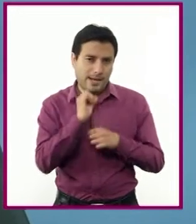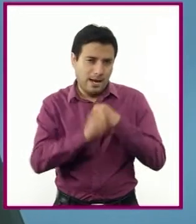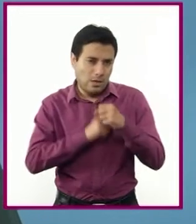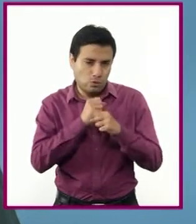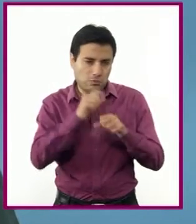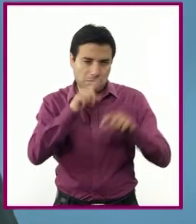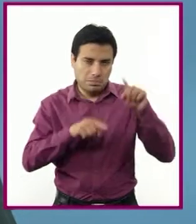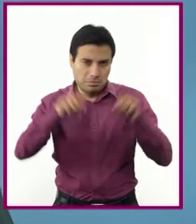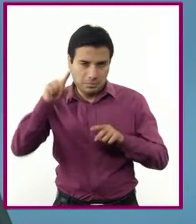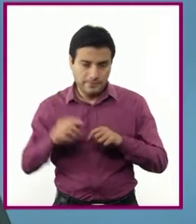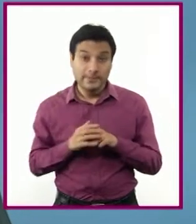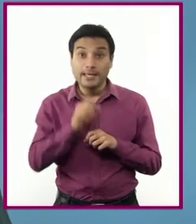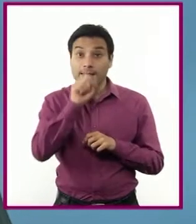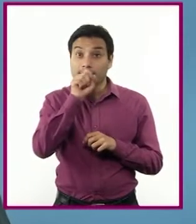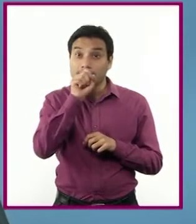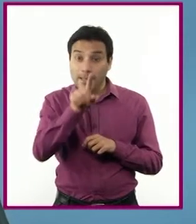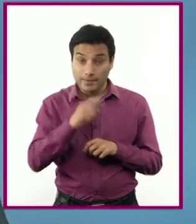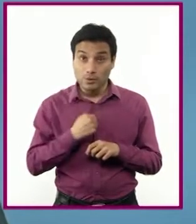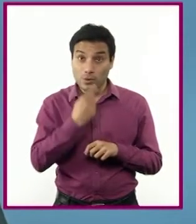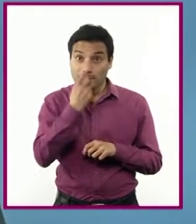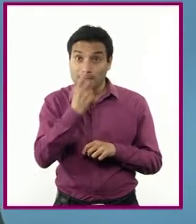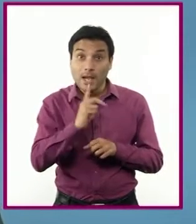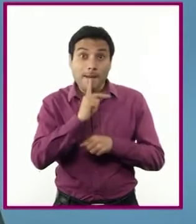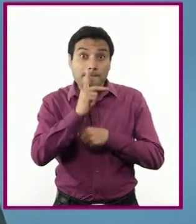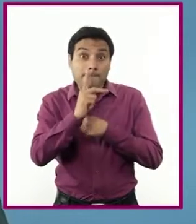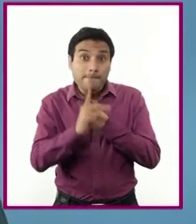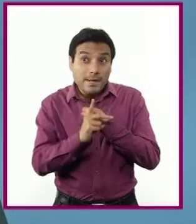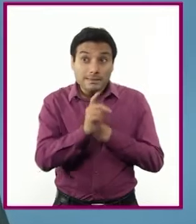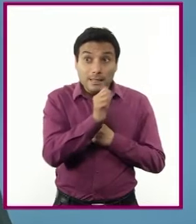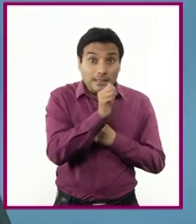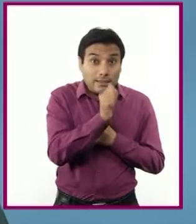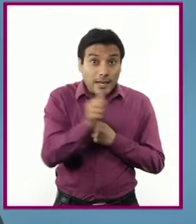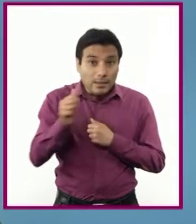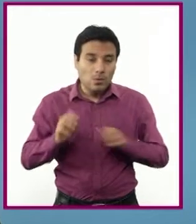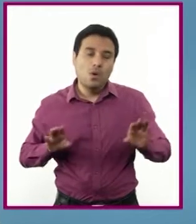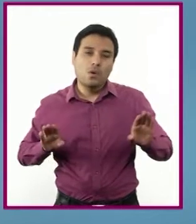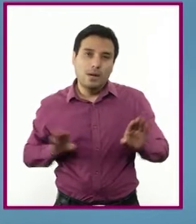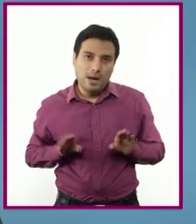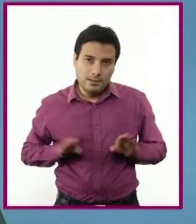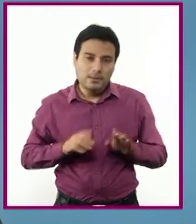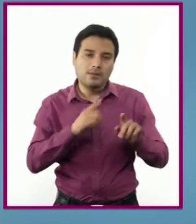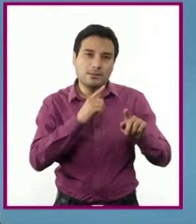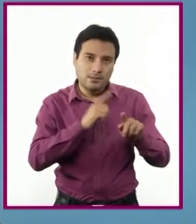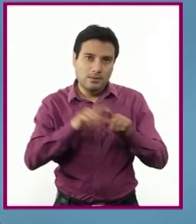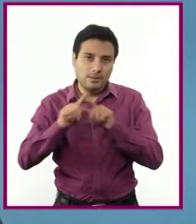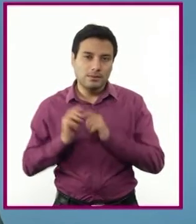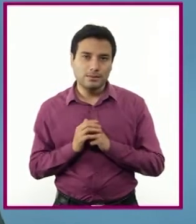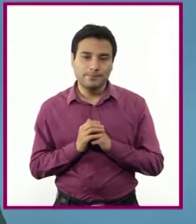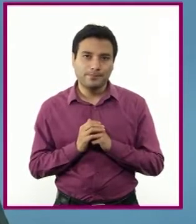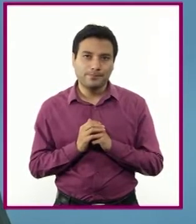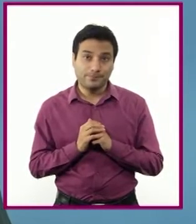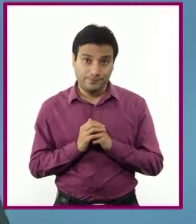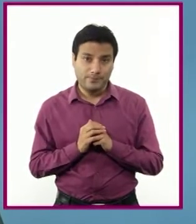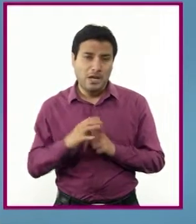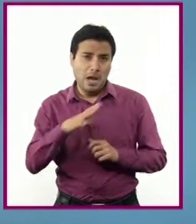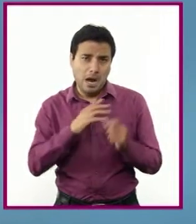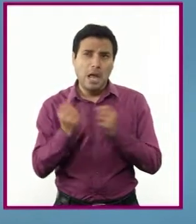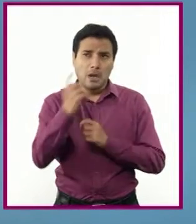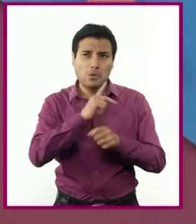Asimismo, aprendimos que cada país tiene una estructura distinta. De esta forma, hay países con